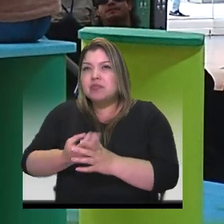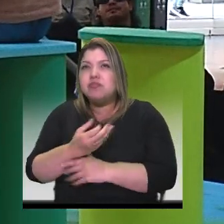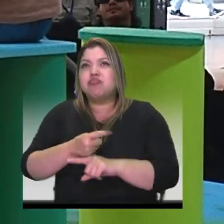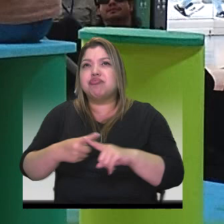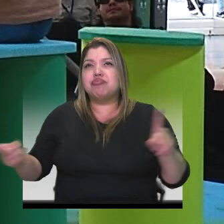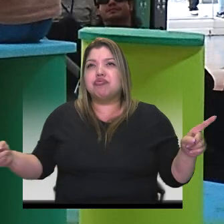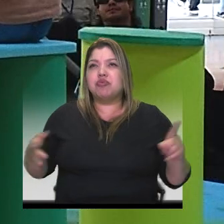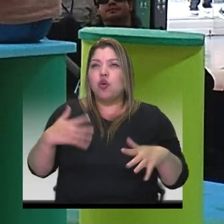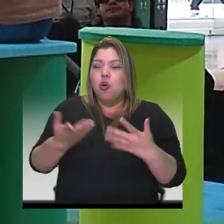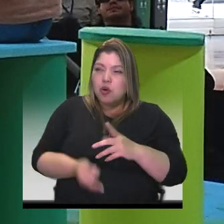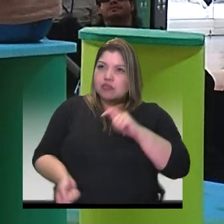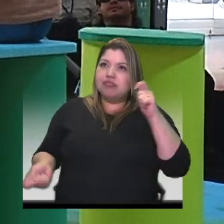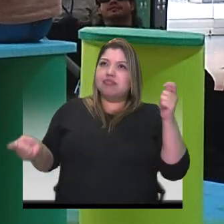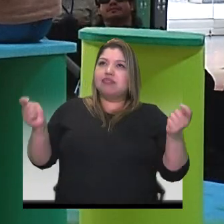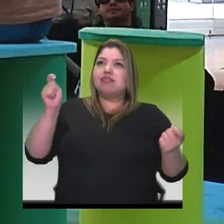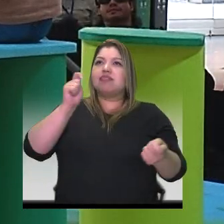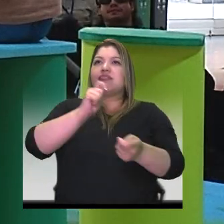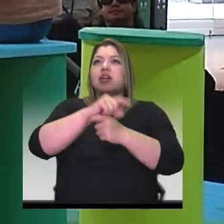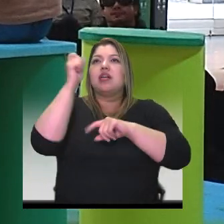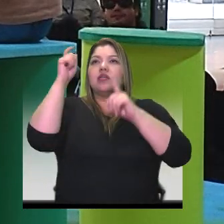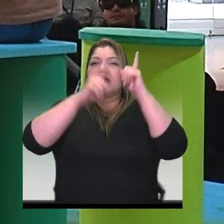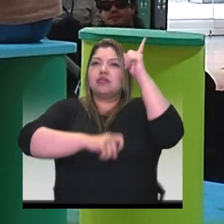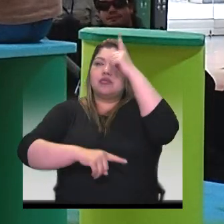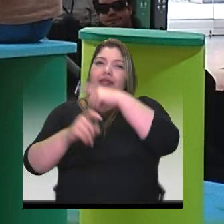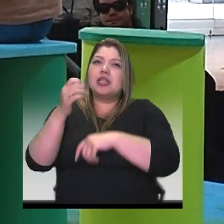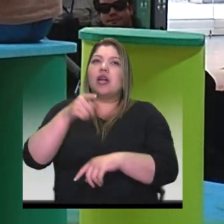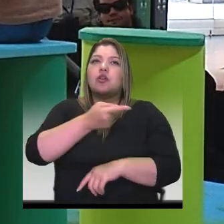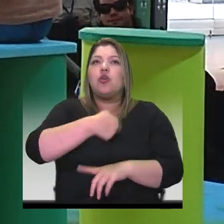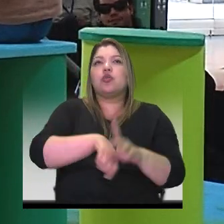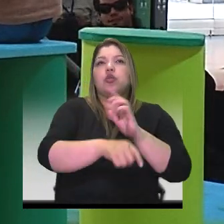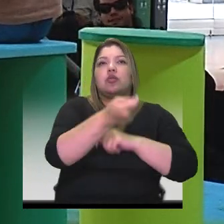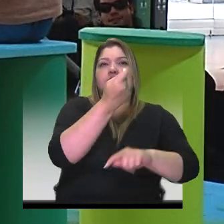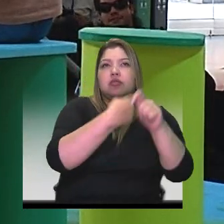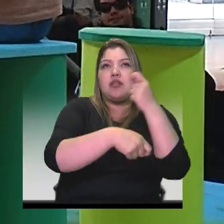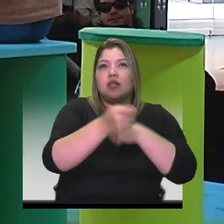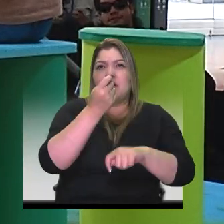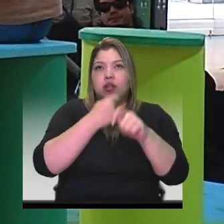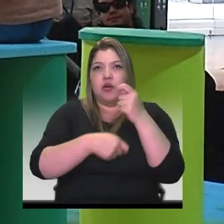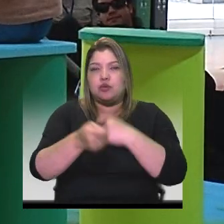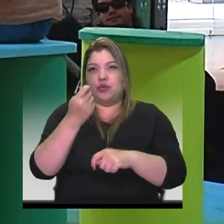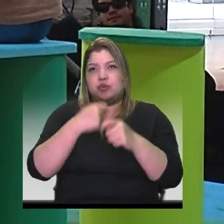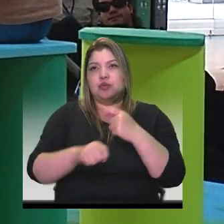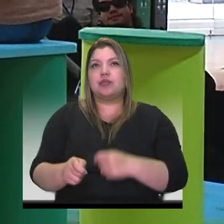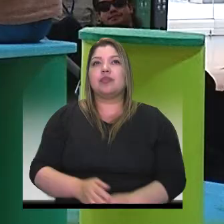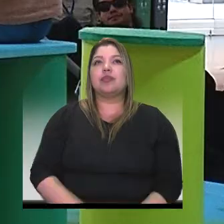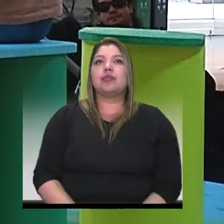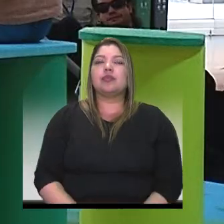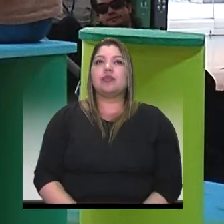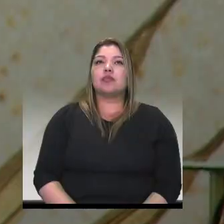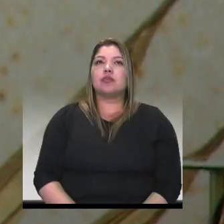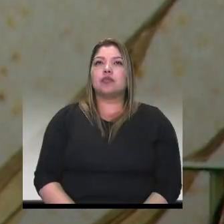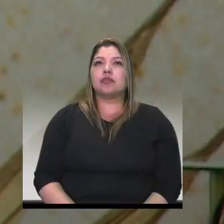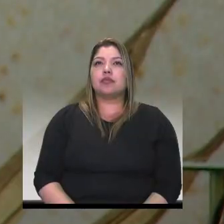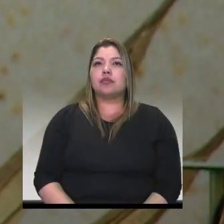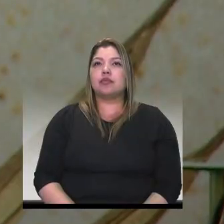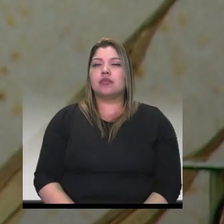que construimos nuestros negocios? Para seguir en la siguiente